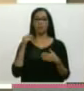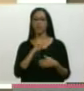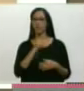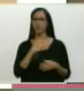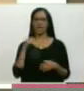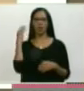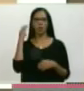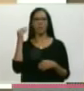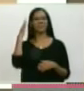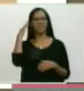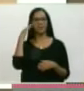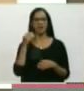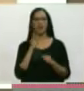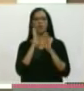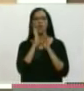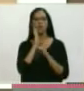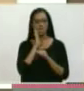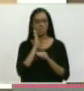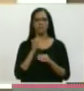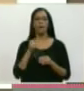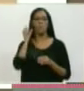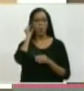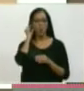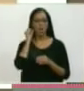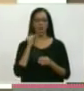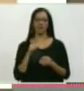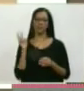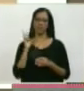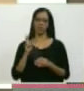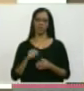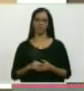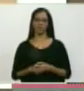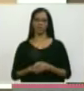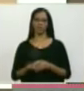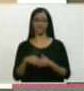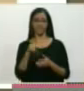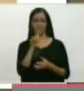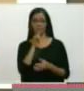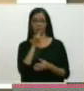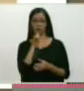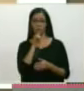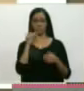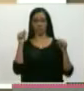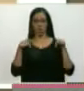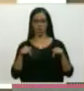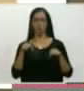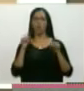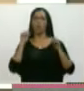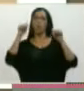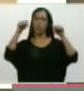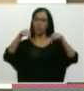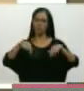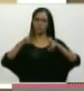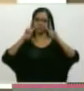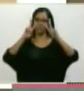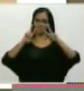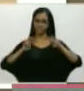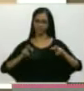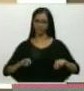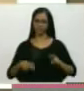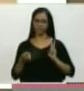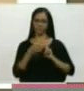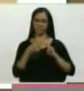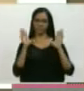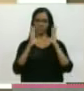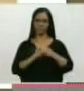sepa lo que confiesa Aída Merlano en Venezuela. Miren, esta noticia. Hoy vamos a ahondar. Por eso la etiqueta de la noche